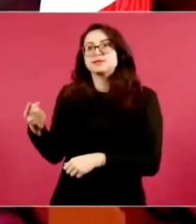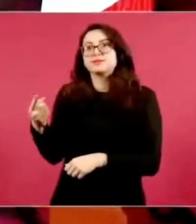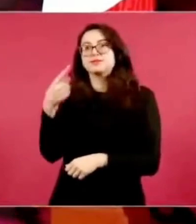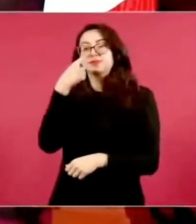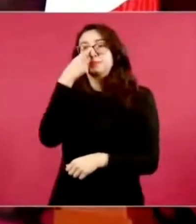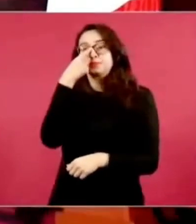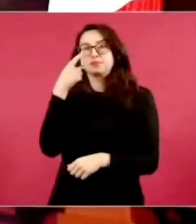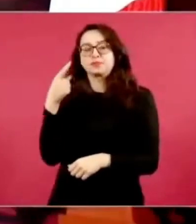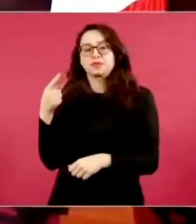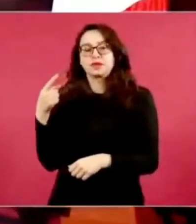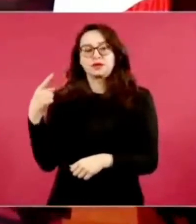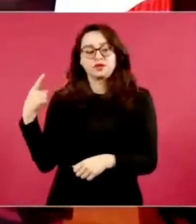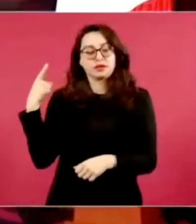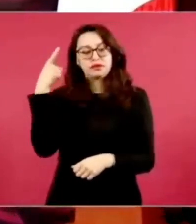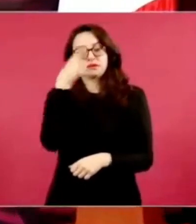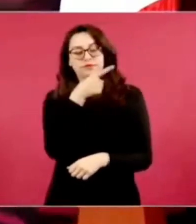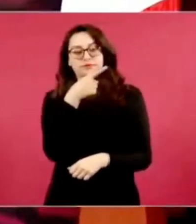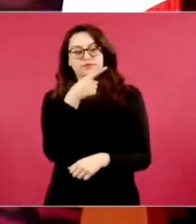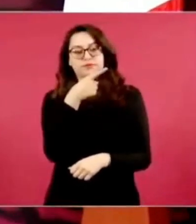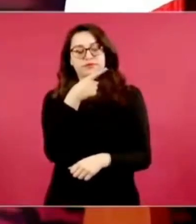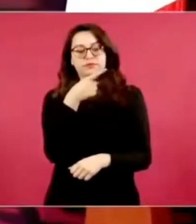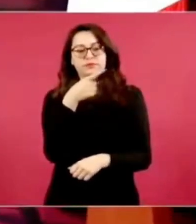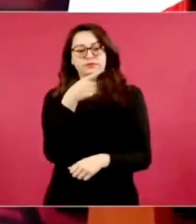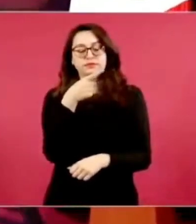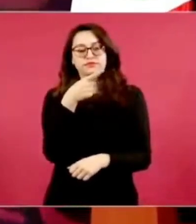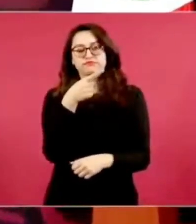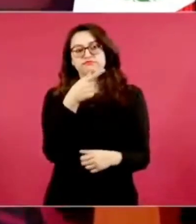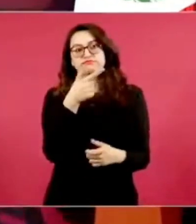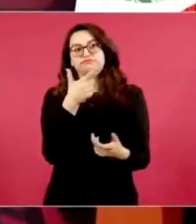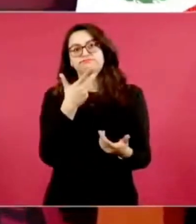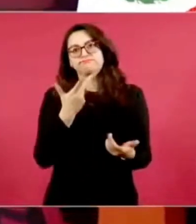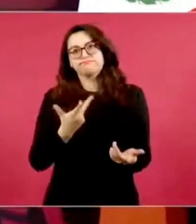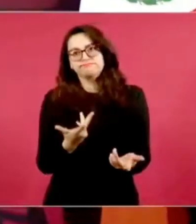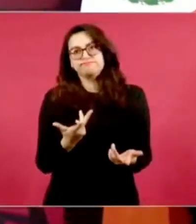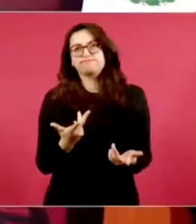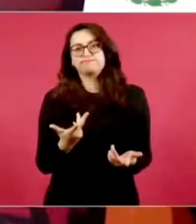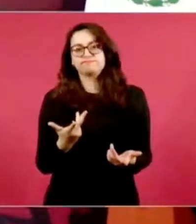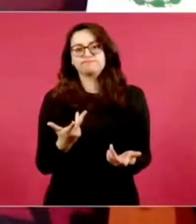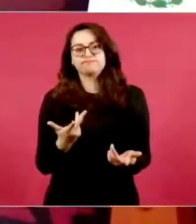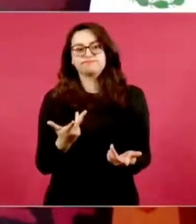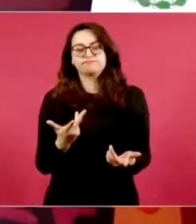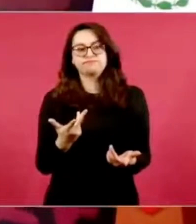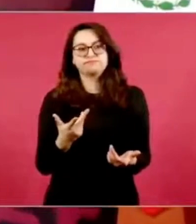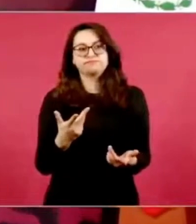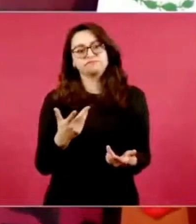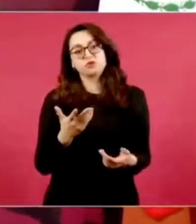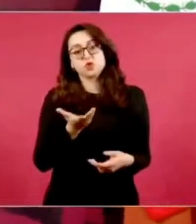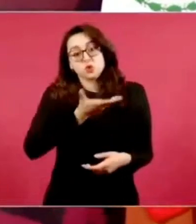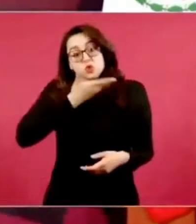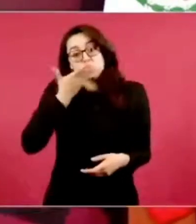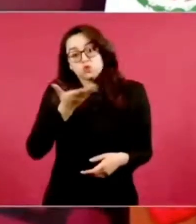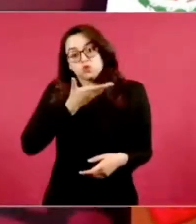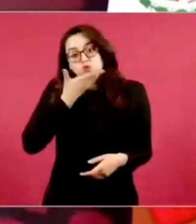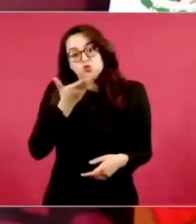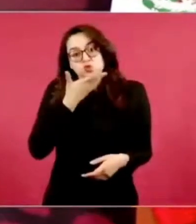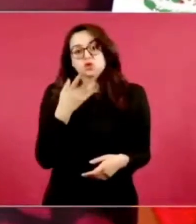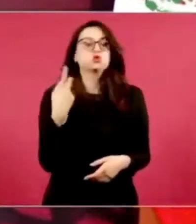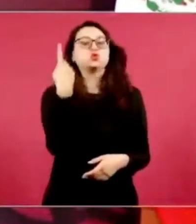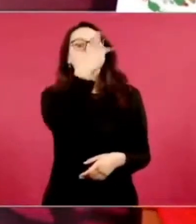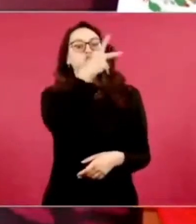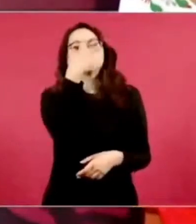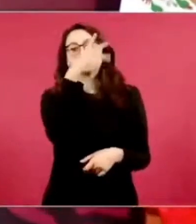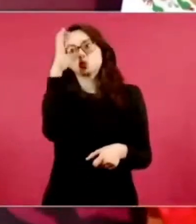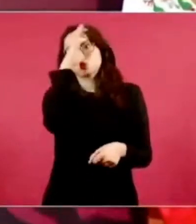y se debe de respetar, ¿no?, como costumbre el